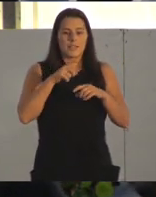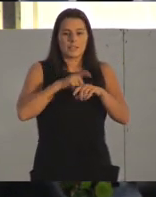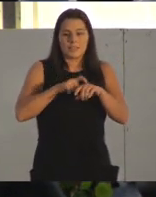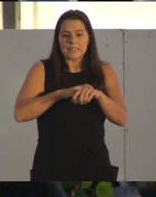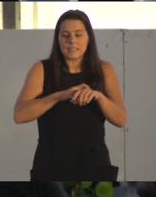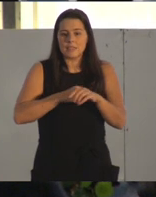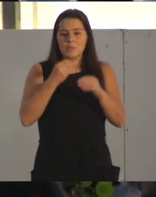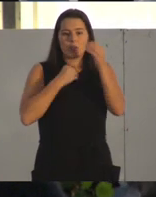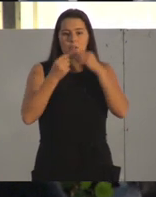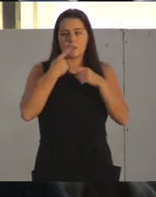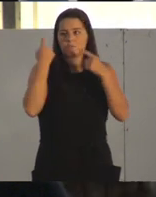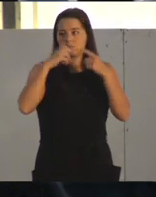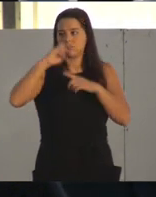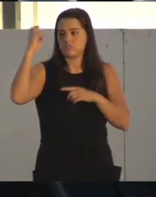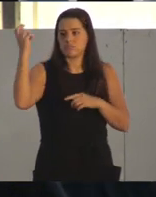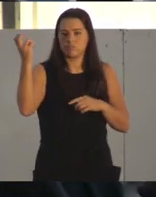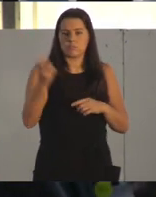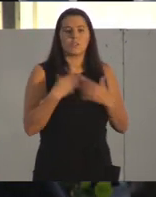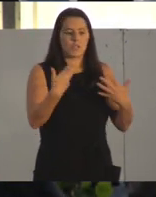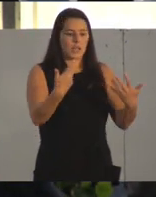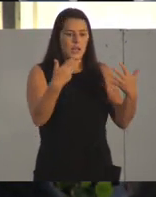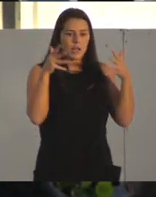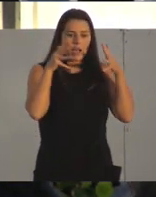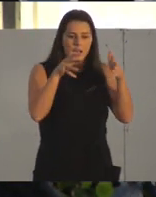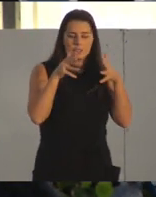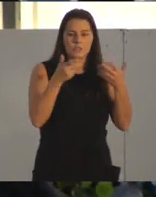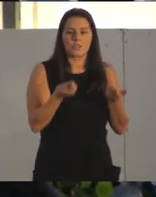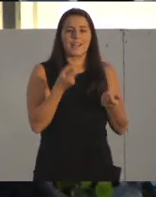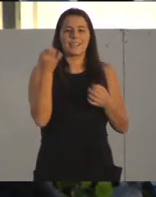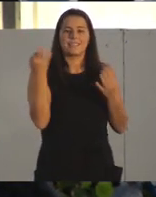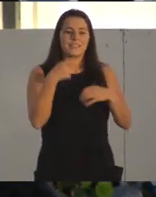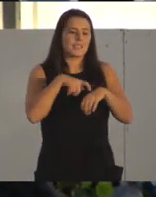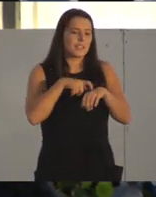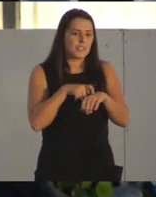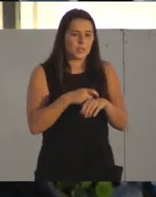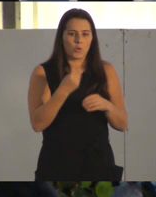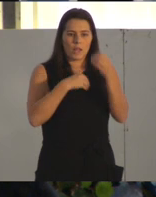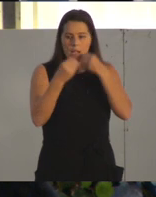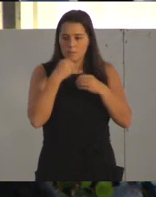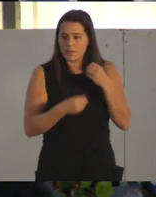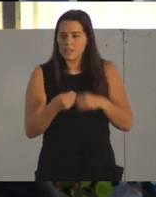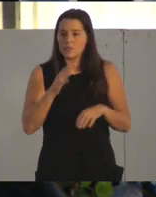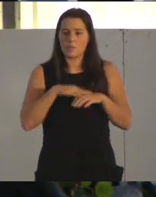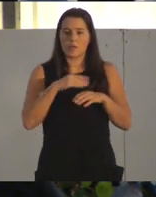Nos tienen que asesorar en qué tipo de alimentos tenemos que darle para que esa dieta sea rica y